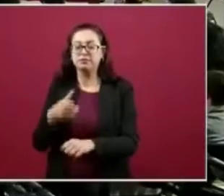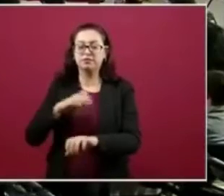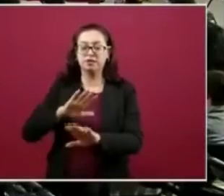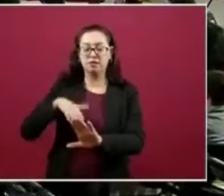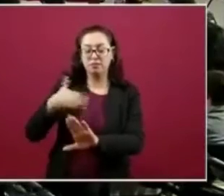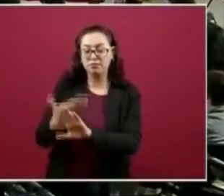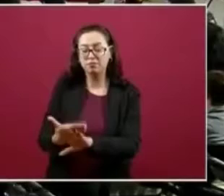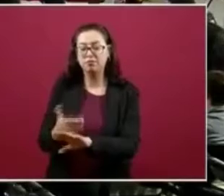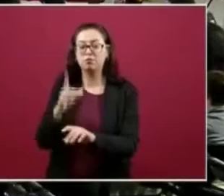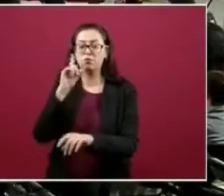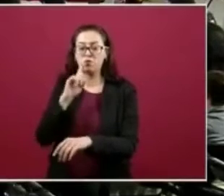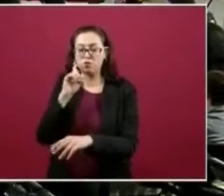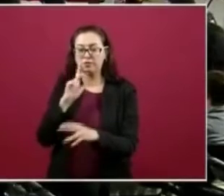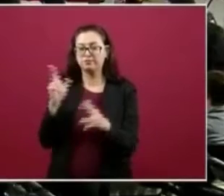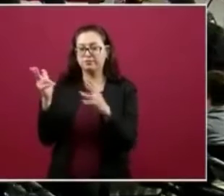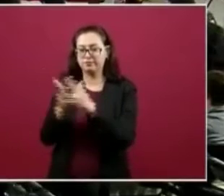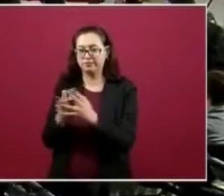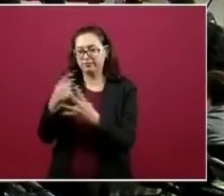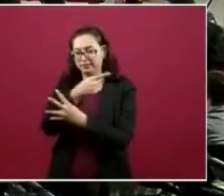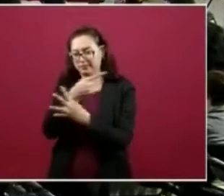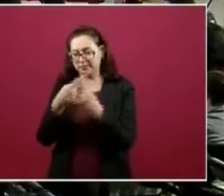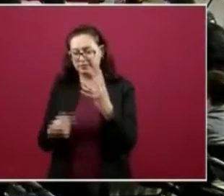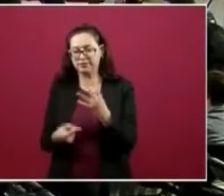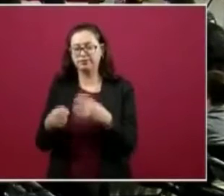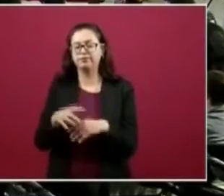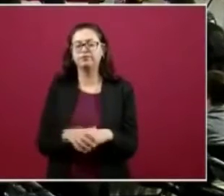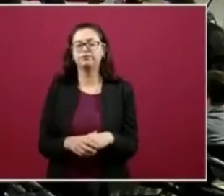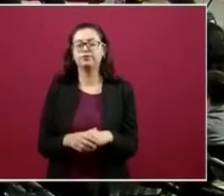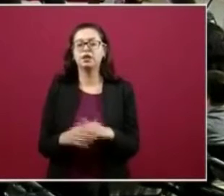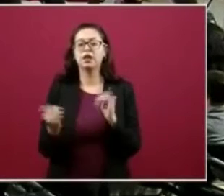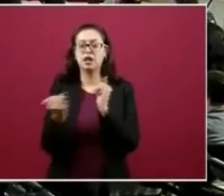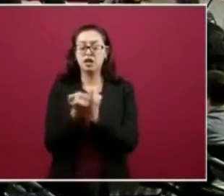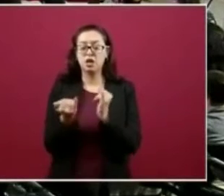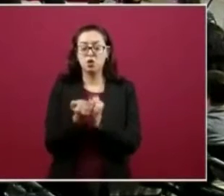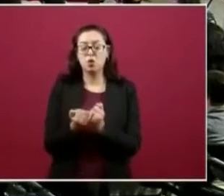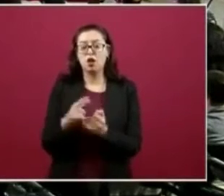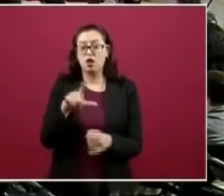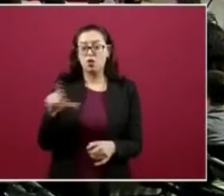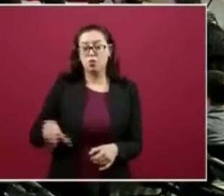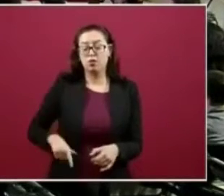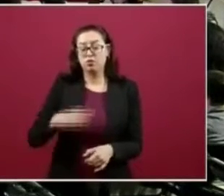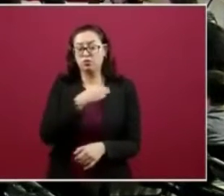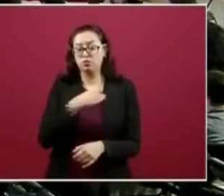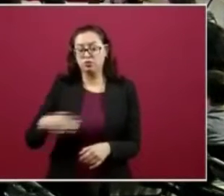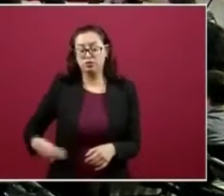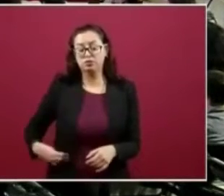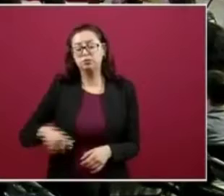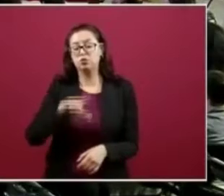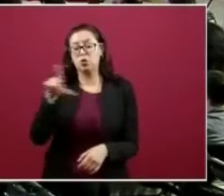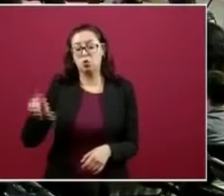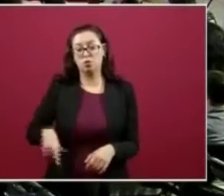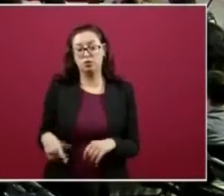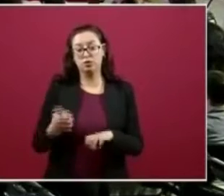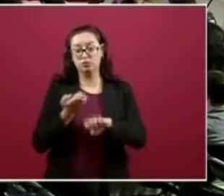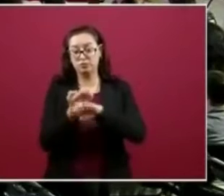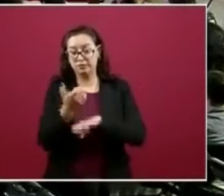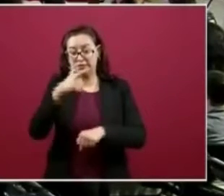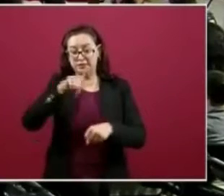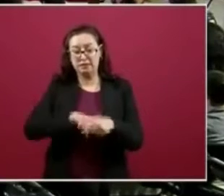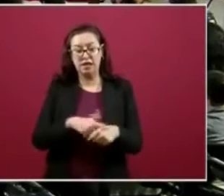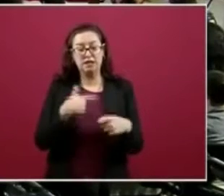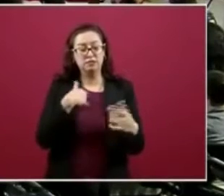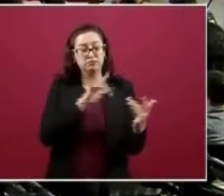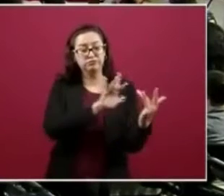Vamos a establecer mecanismos de coordinación con gobiernos municipales y estatales y darle cabida